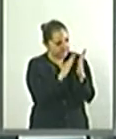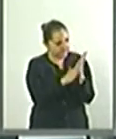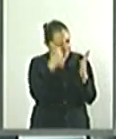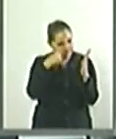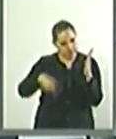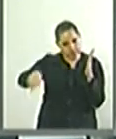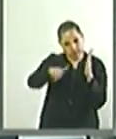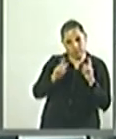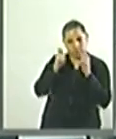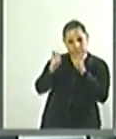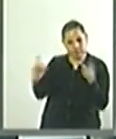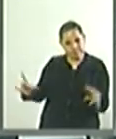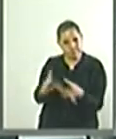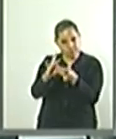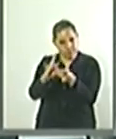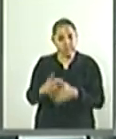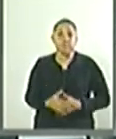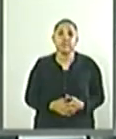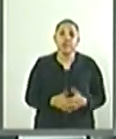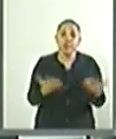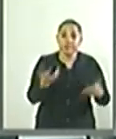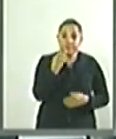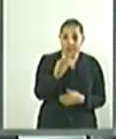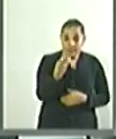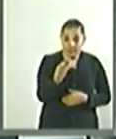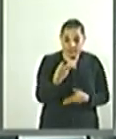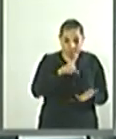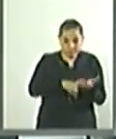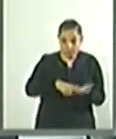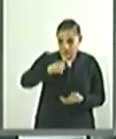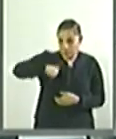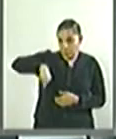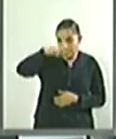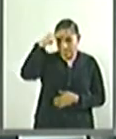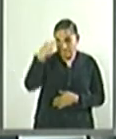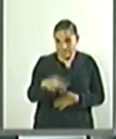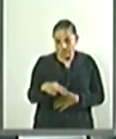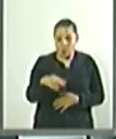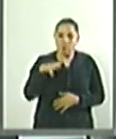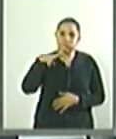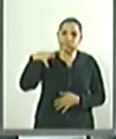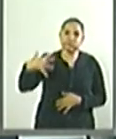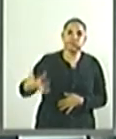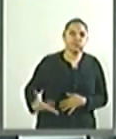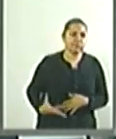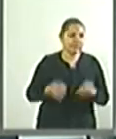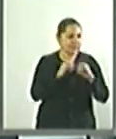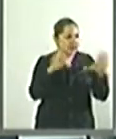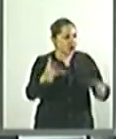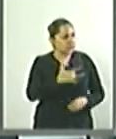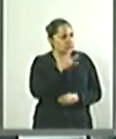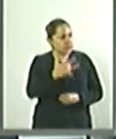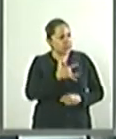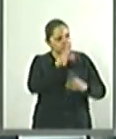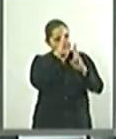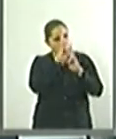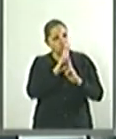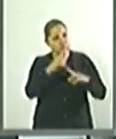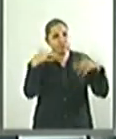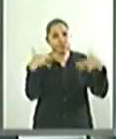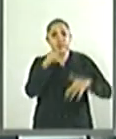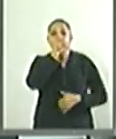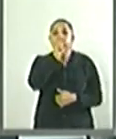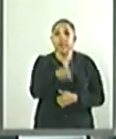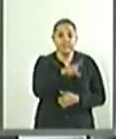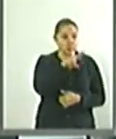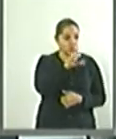la Cultura. Para nuestro país ha sido un alto honor y es también una gran responsabilidad el que la